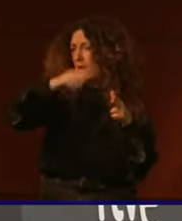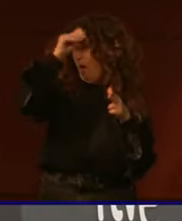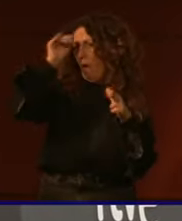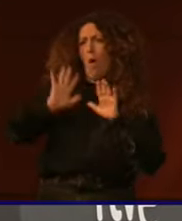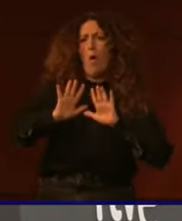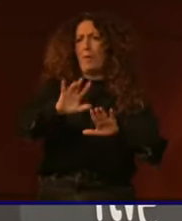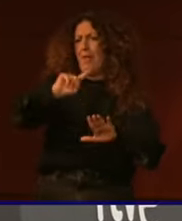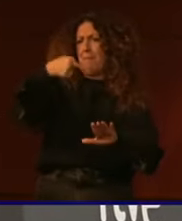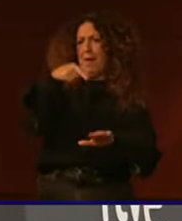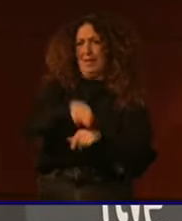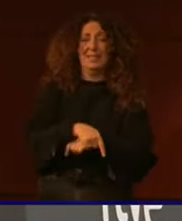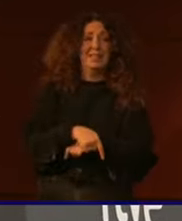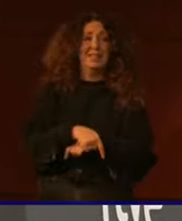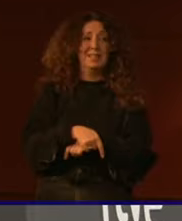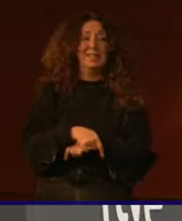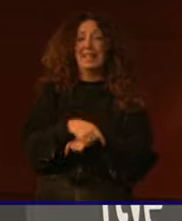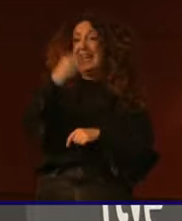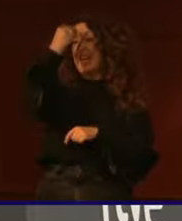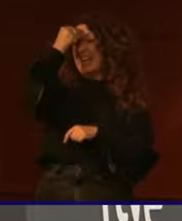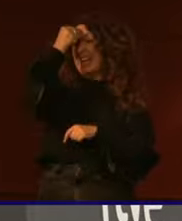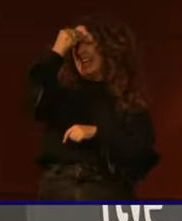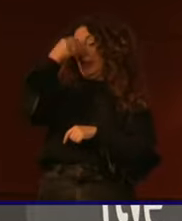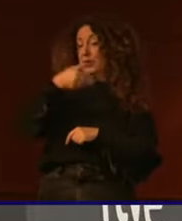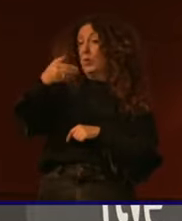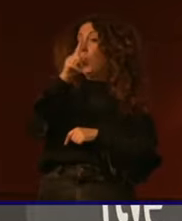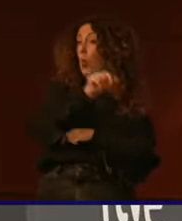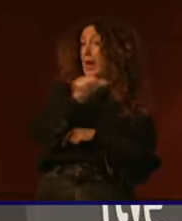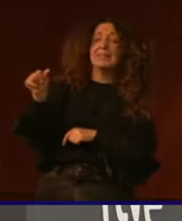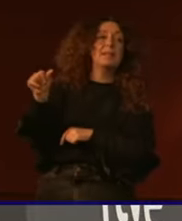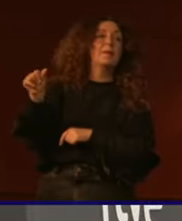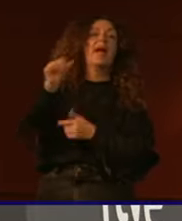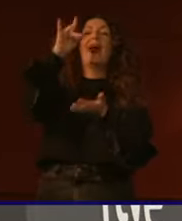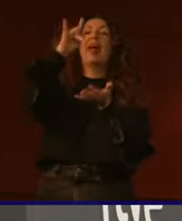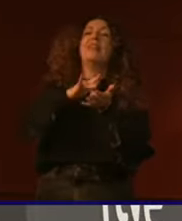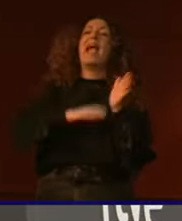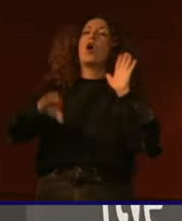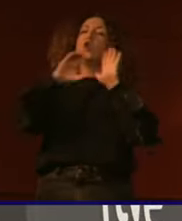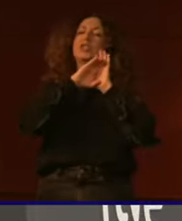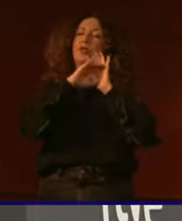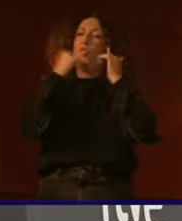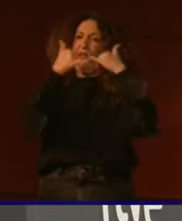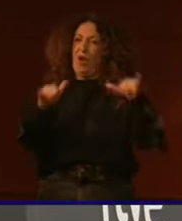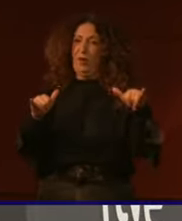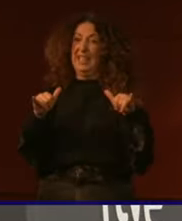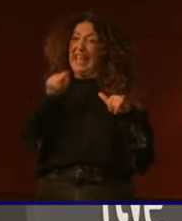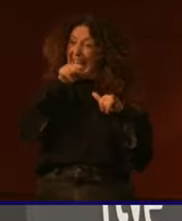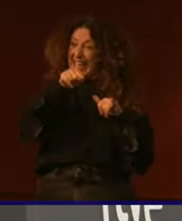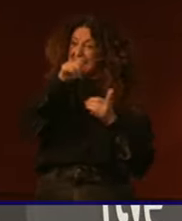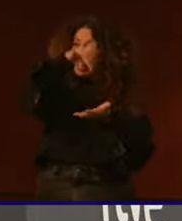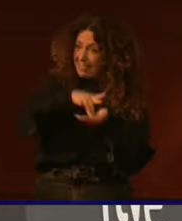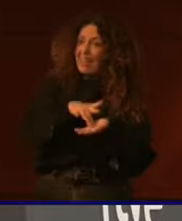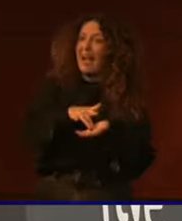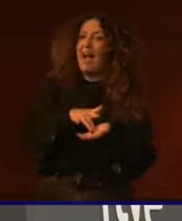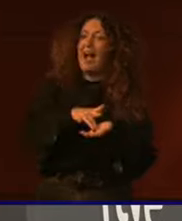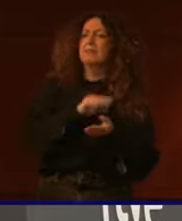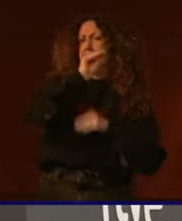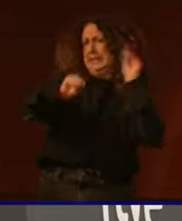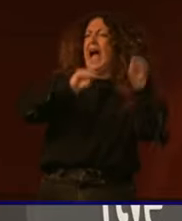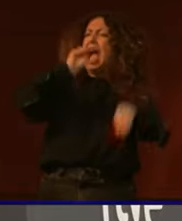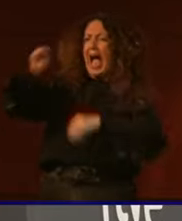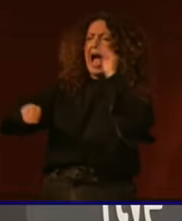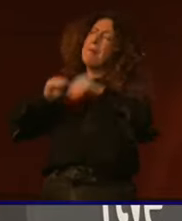una semana vamos a celebrar todos el Día de la Constitución, y podría ser una oportunidad para, yo os hago un llamamiento